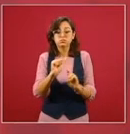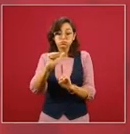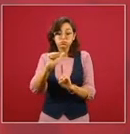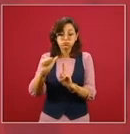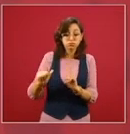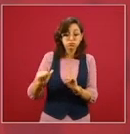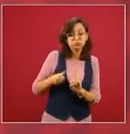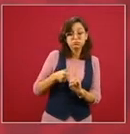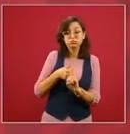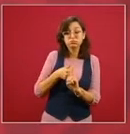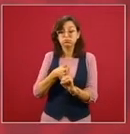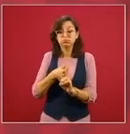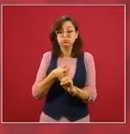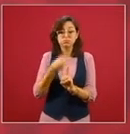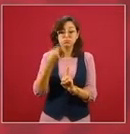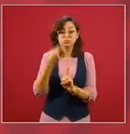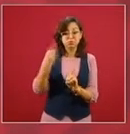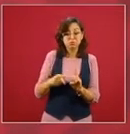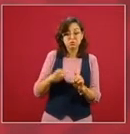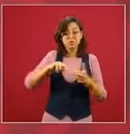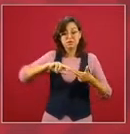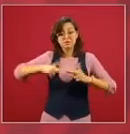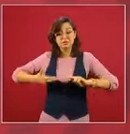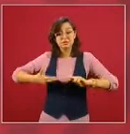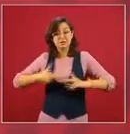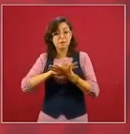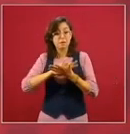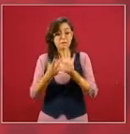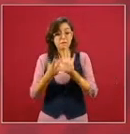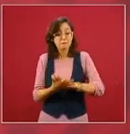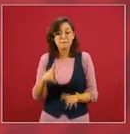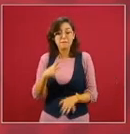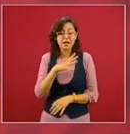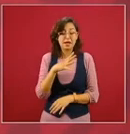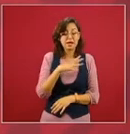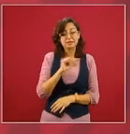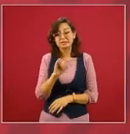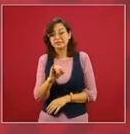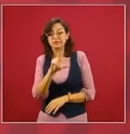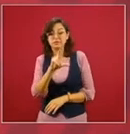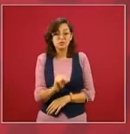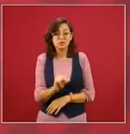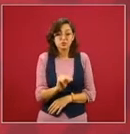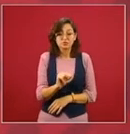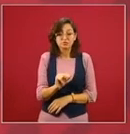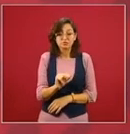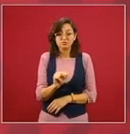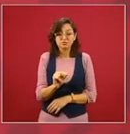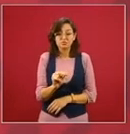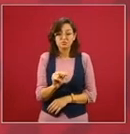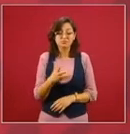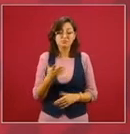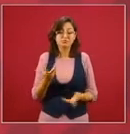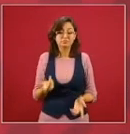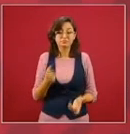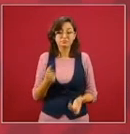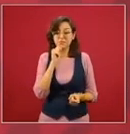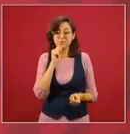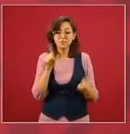había una relación de complicidad, y también tiene que